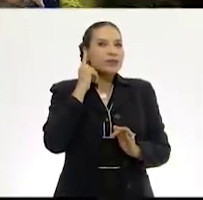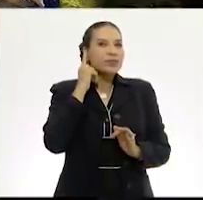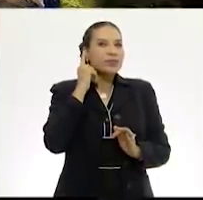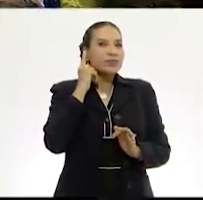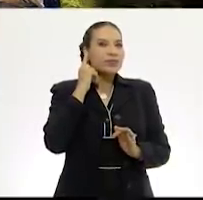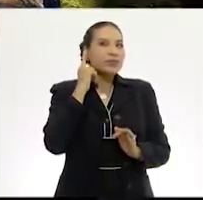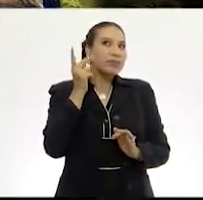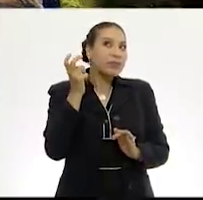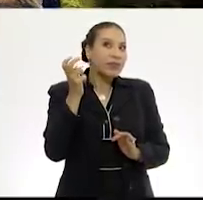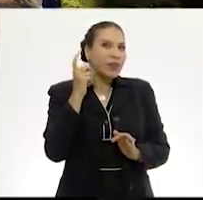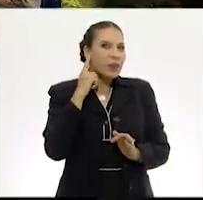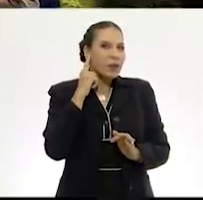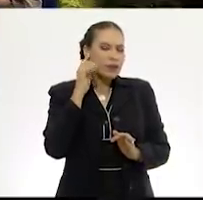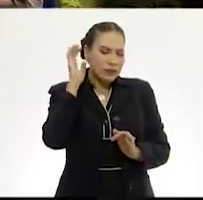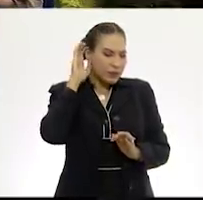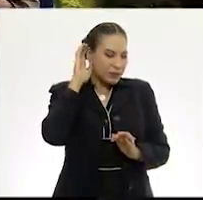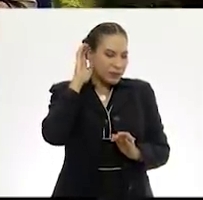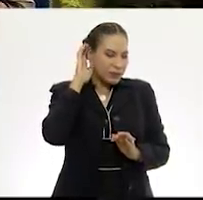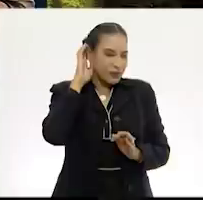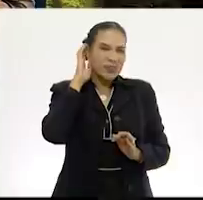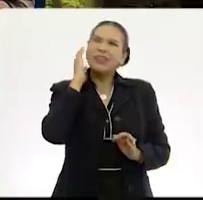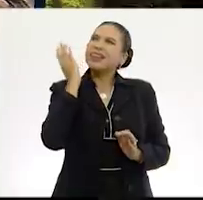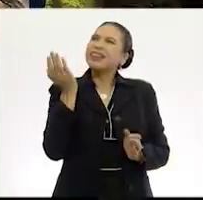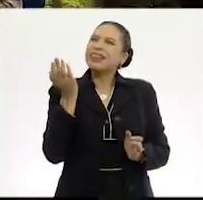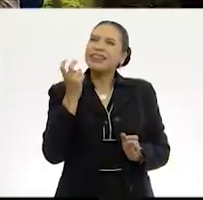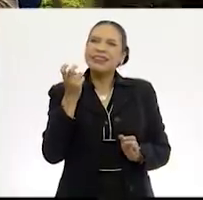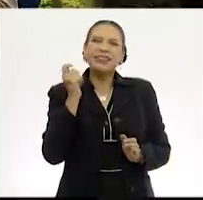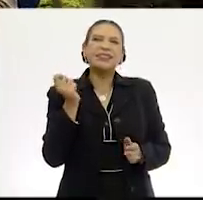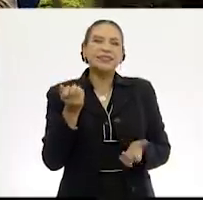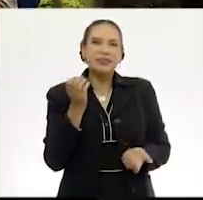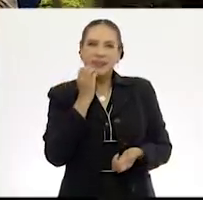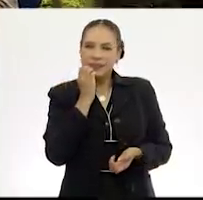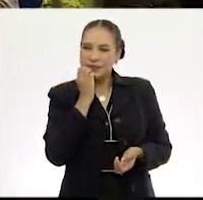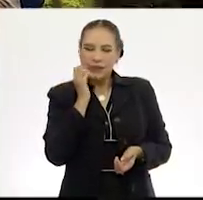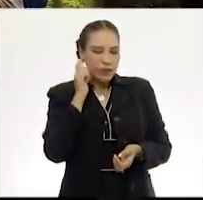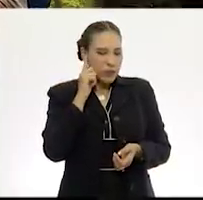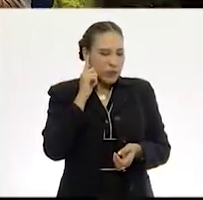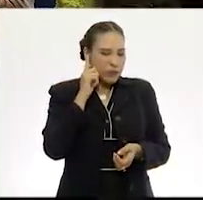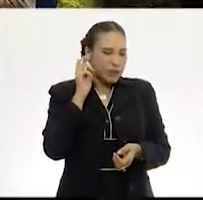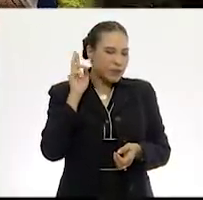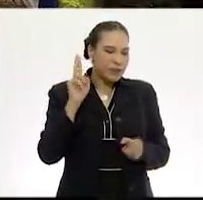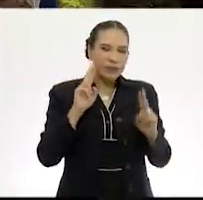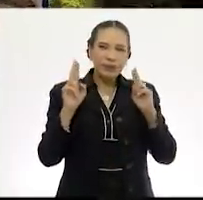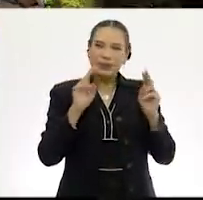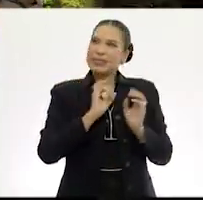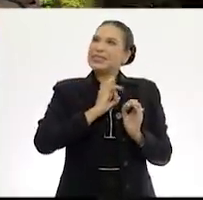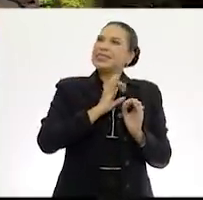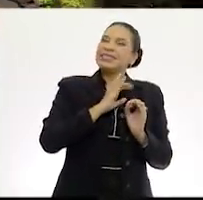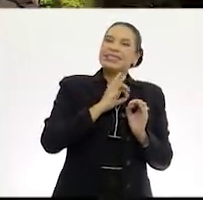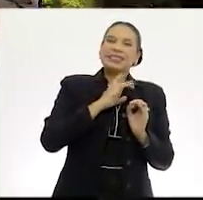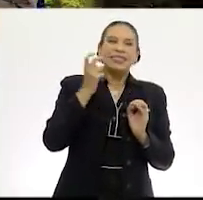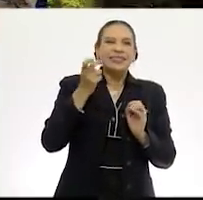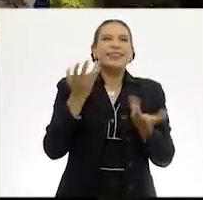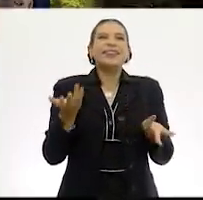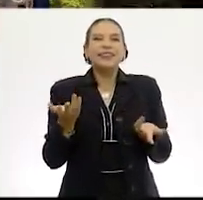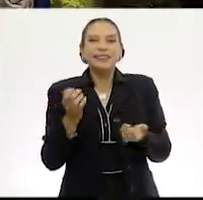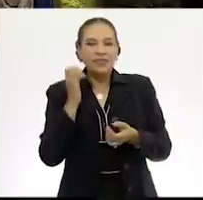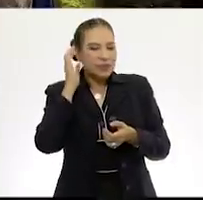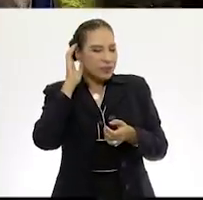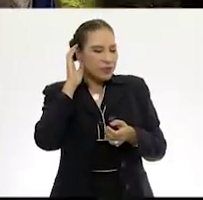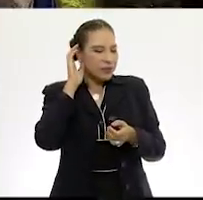¿Escuchan eso? Sí. ¿Qué es? ¡Uy! ¡Qué miedo, profe!